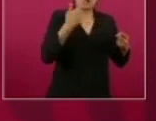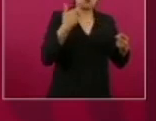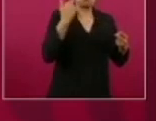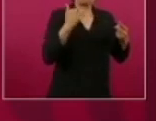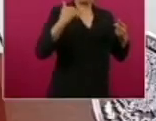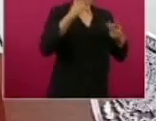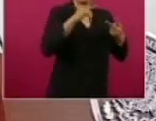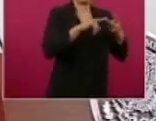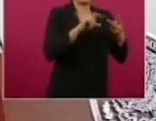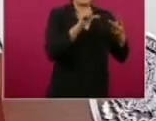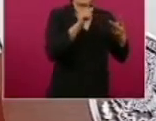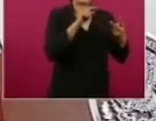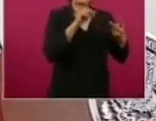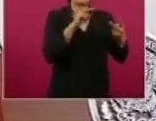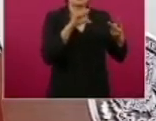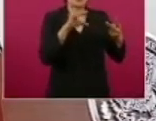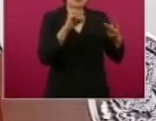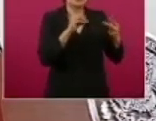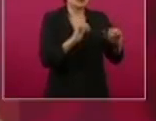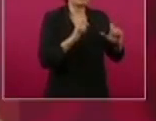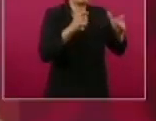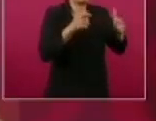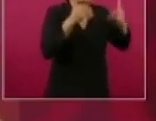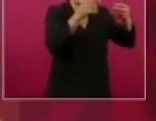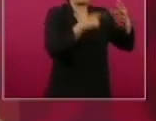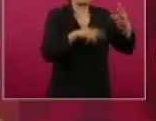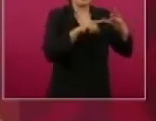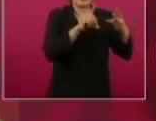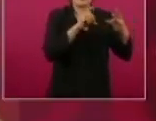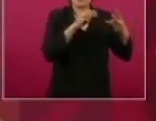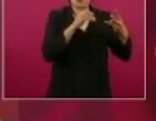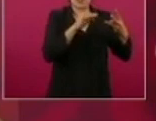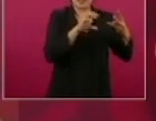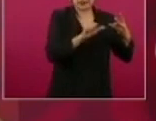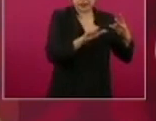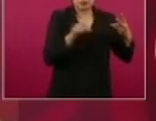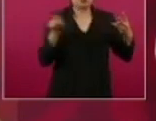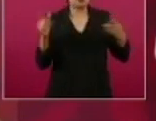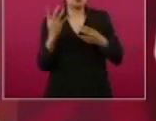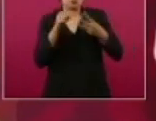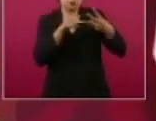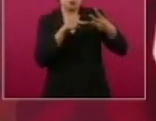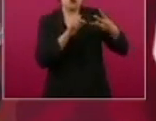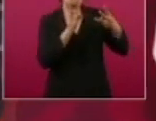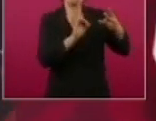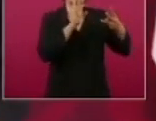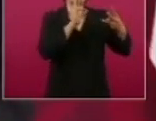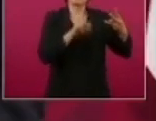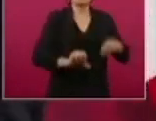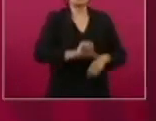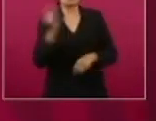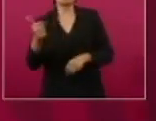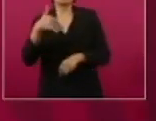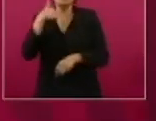de relación entre el poder y la sociedad más directa. O sea, que el pueblo elija, que el pueblo